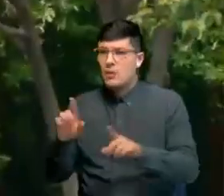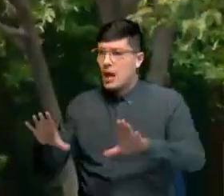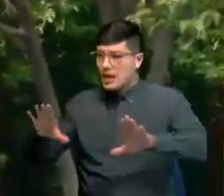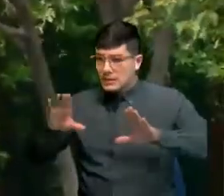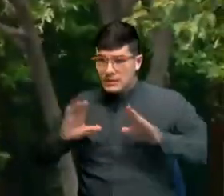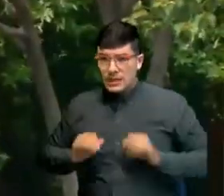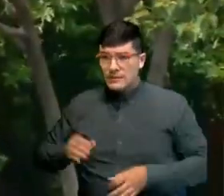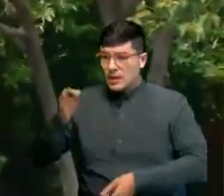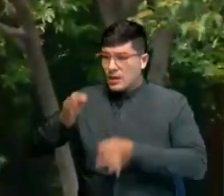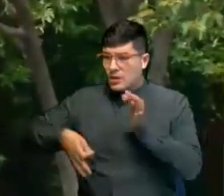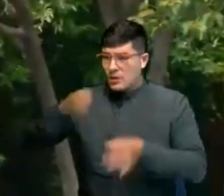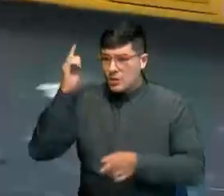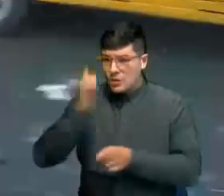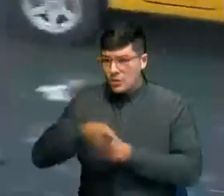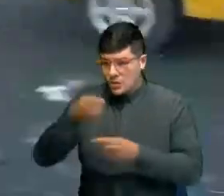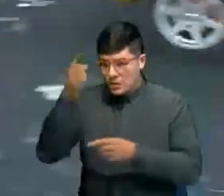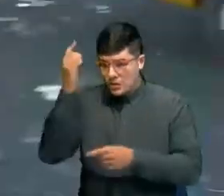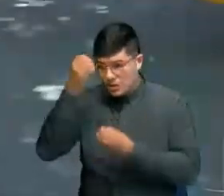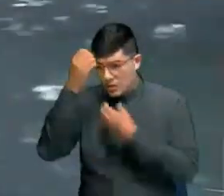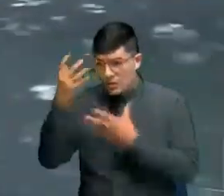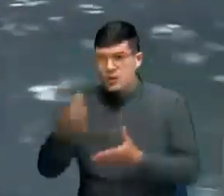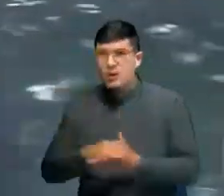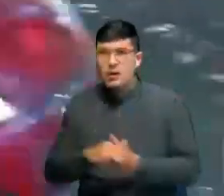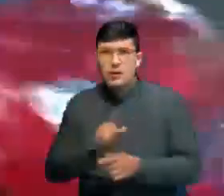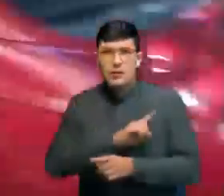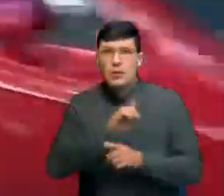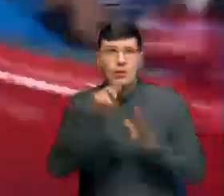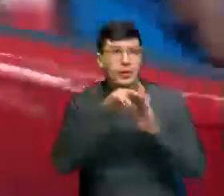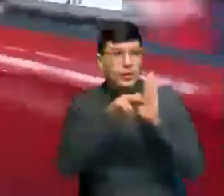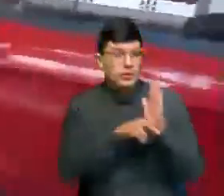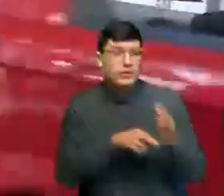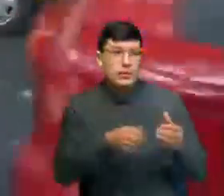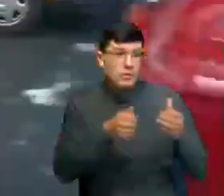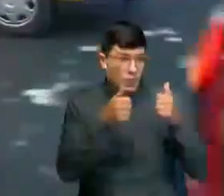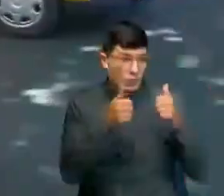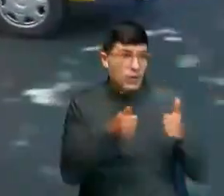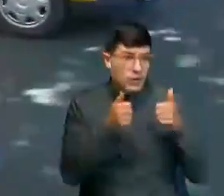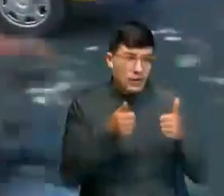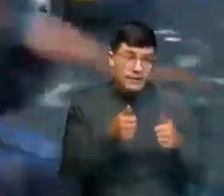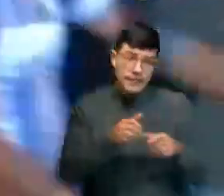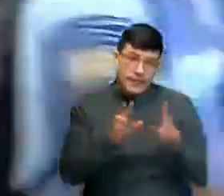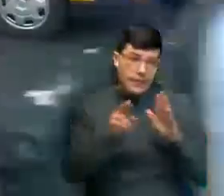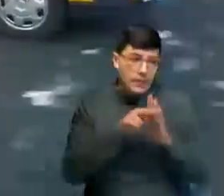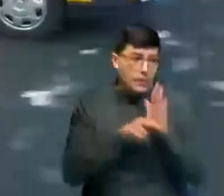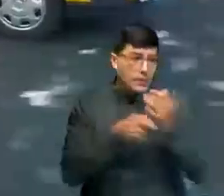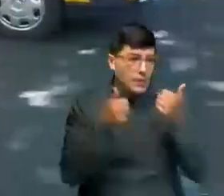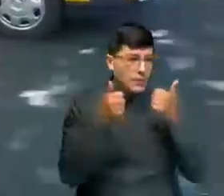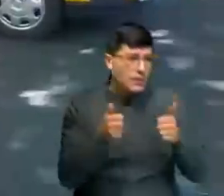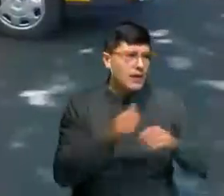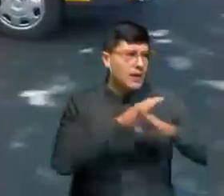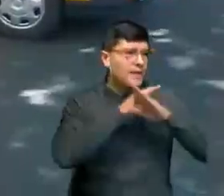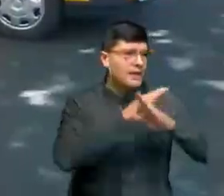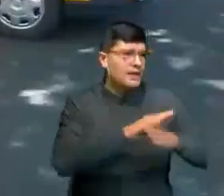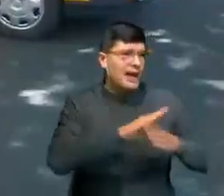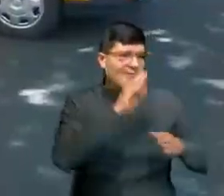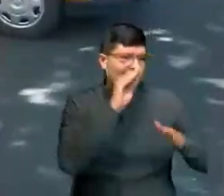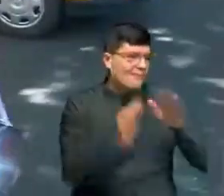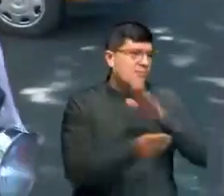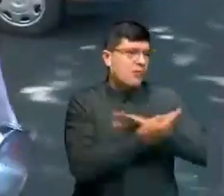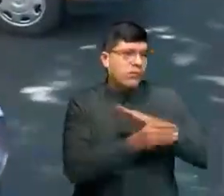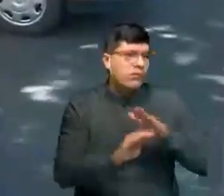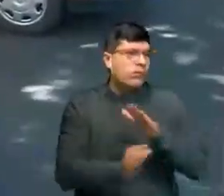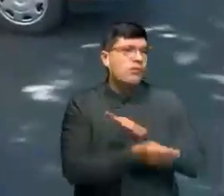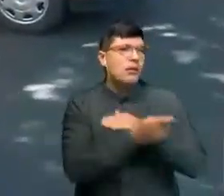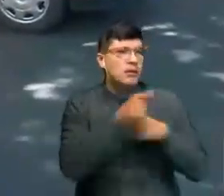fallo de un juez que ordenó la suspensión. Una medida muy buena porque vamos a evitar la sinvergüenzura que se está